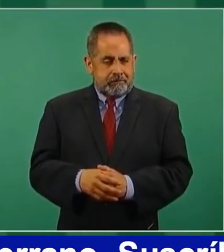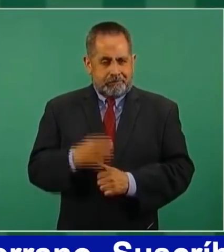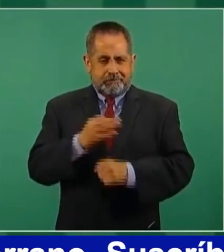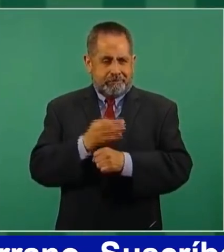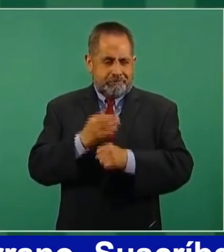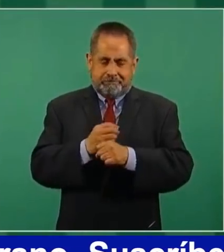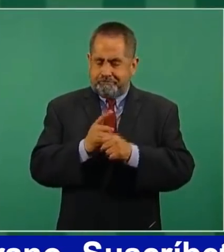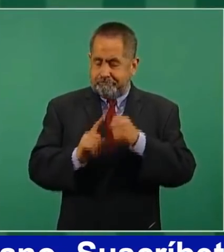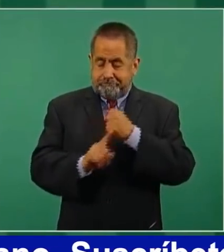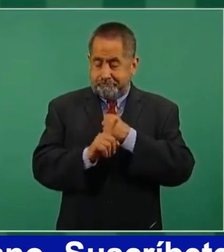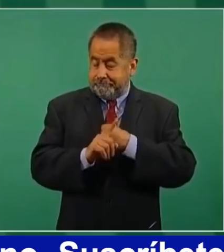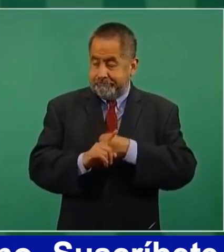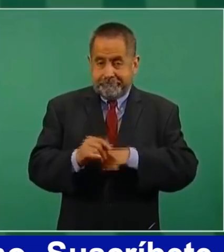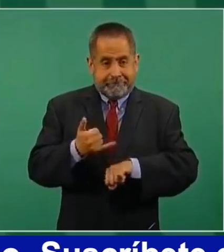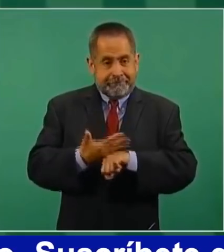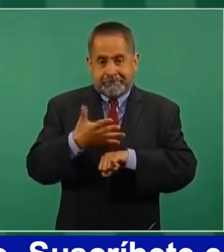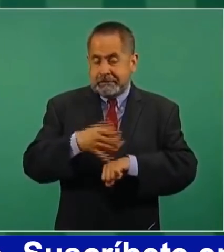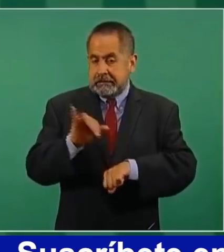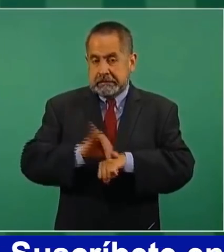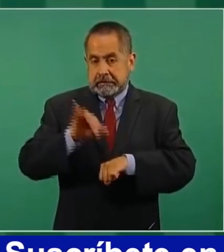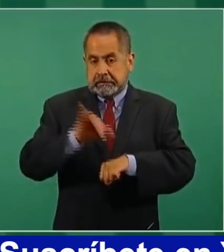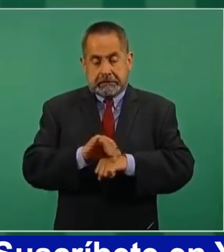originó la pandemia,